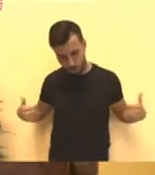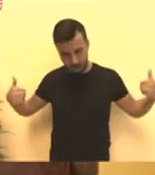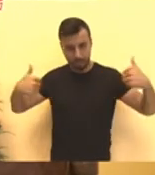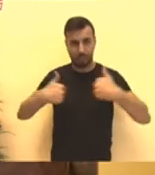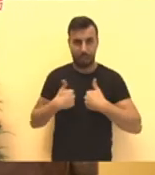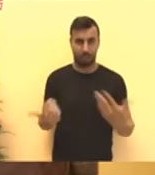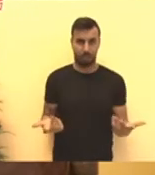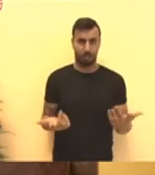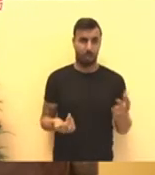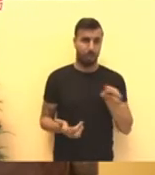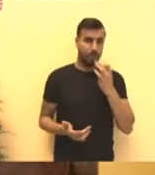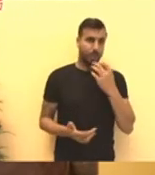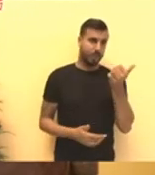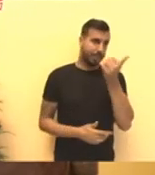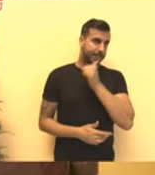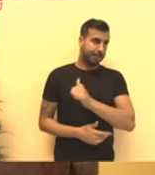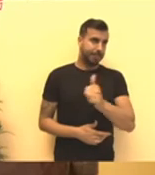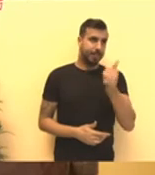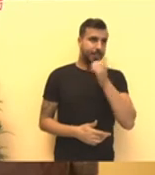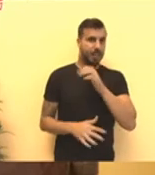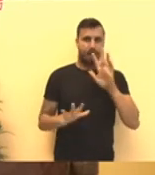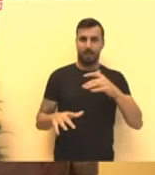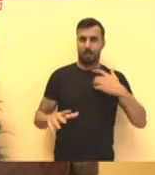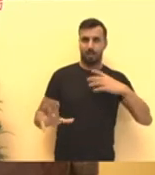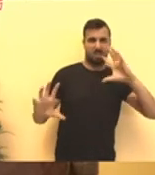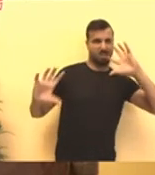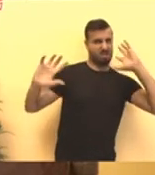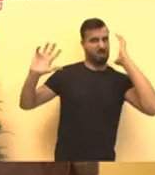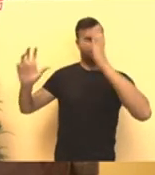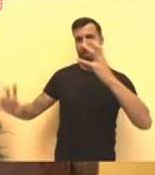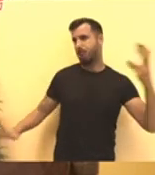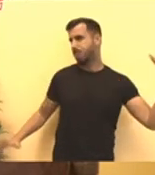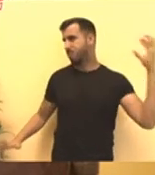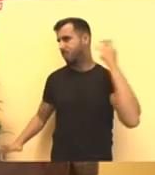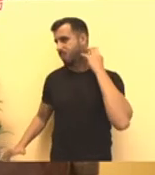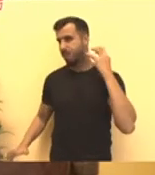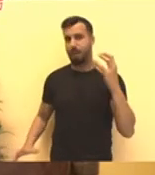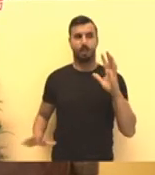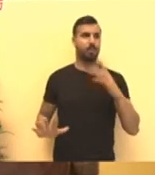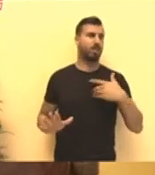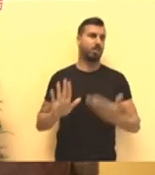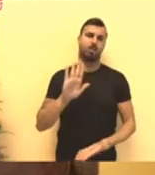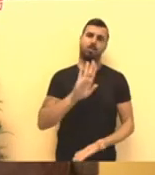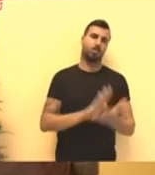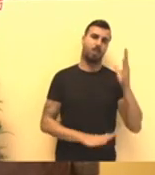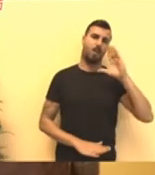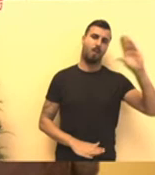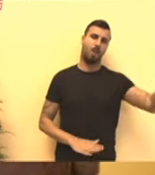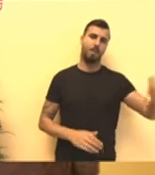Y digo, o si sigo aquí, voy a terminar mordiéndole la yugular a alguien. Me tiro la yugular. Entonces me largué, me fui de